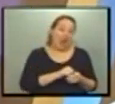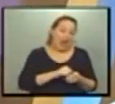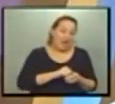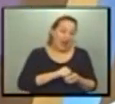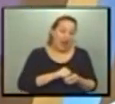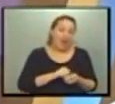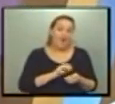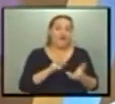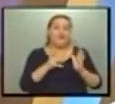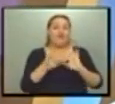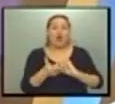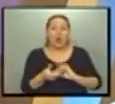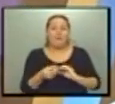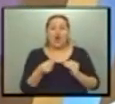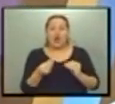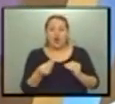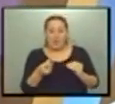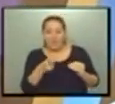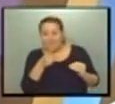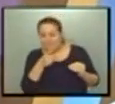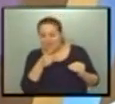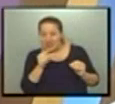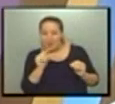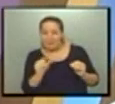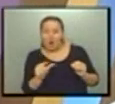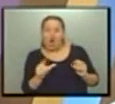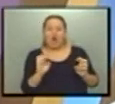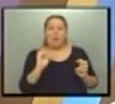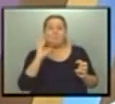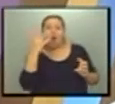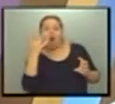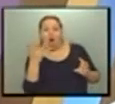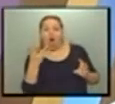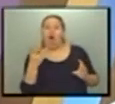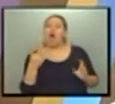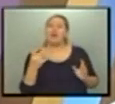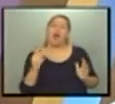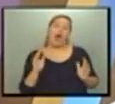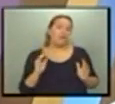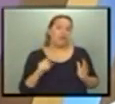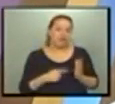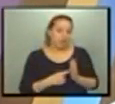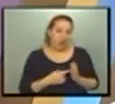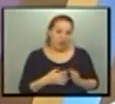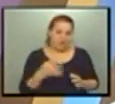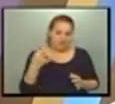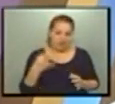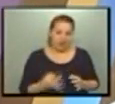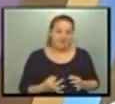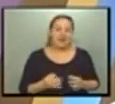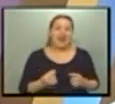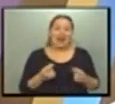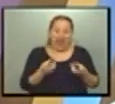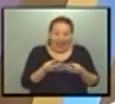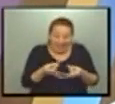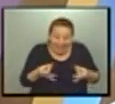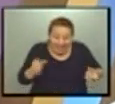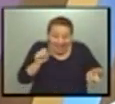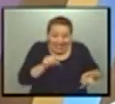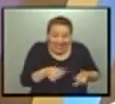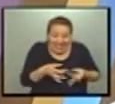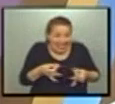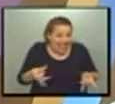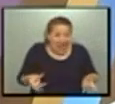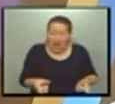forma en que lo rompen para que parezca un poquito más de moda. Pero, de hecho, la materia prima, la tela...